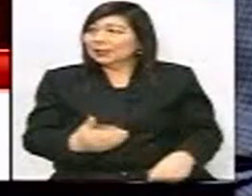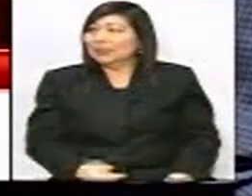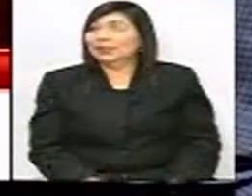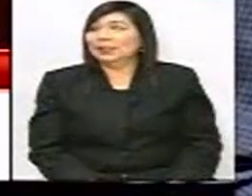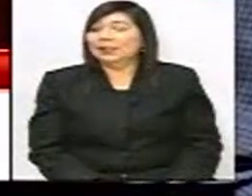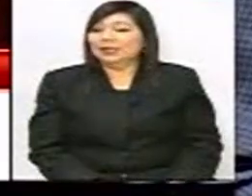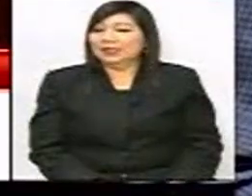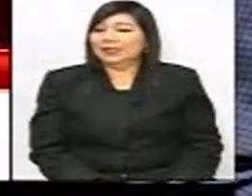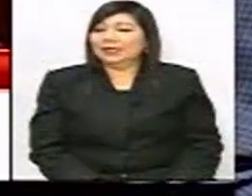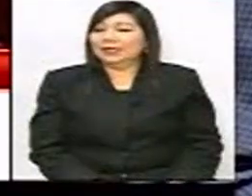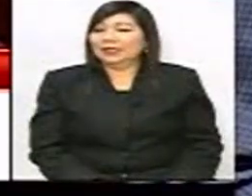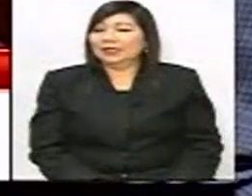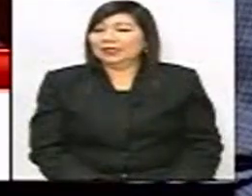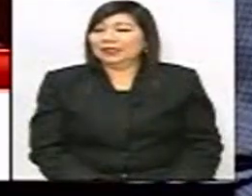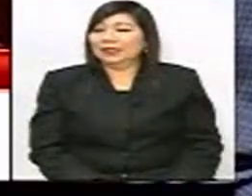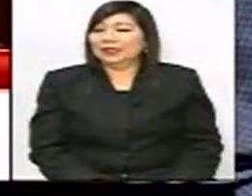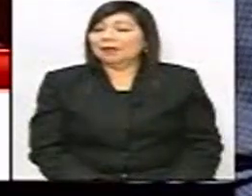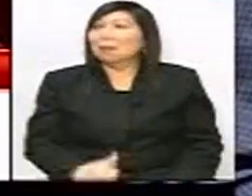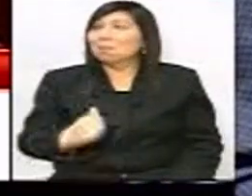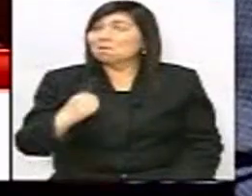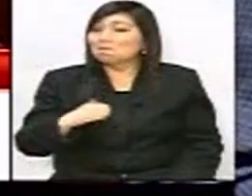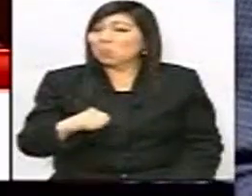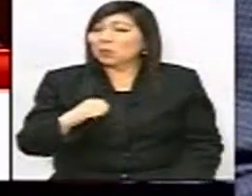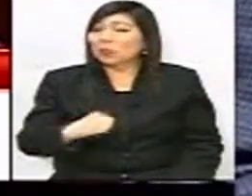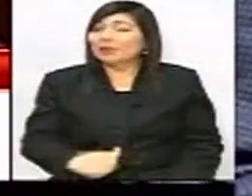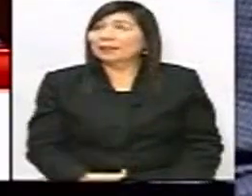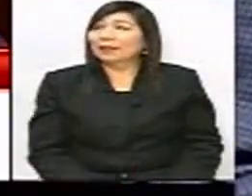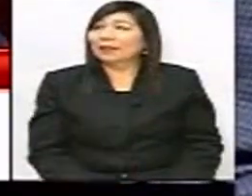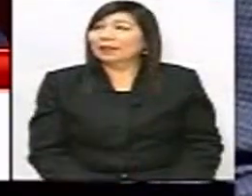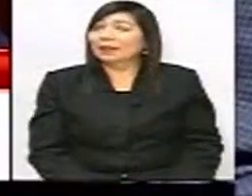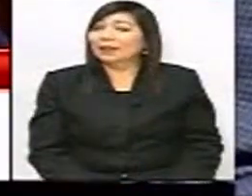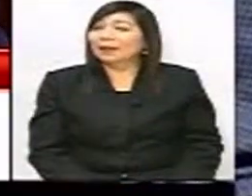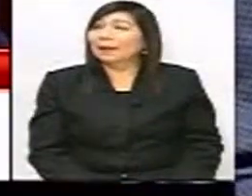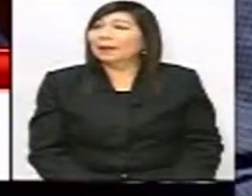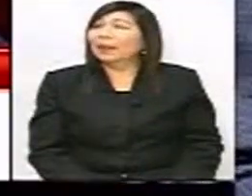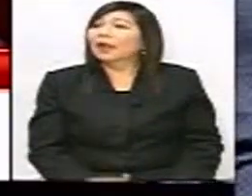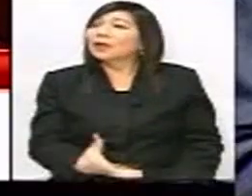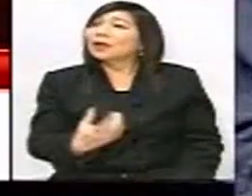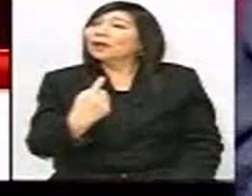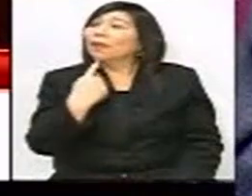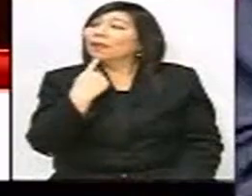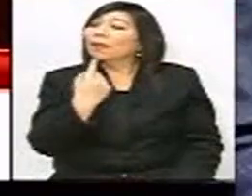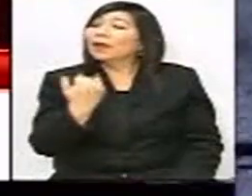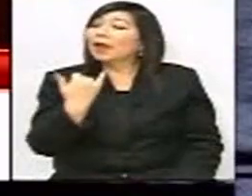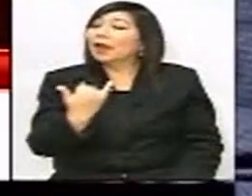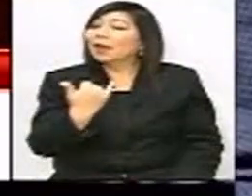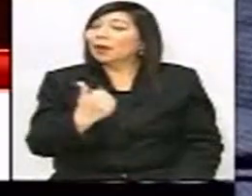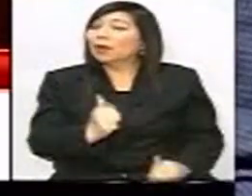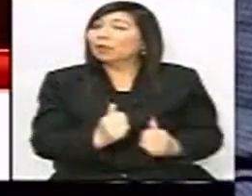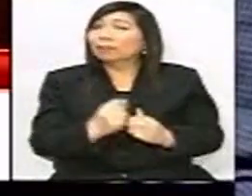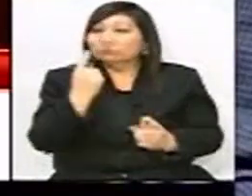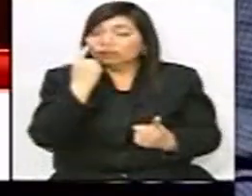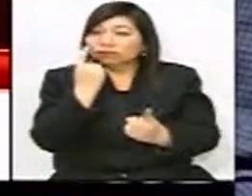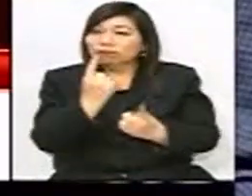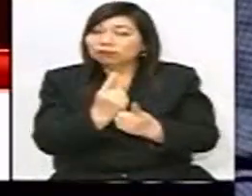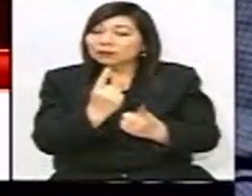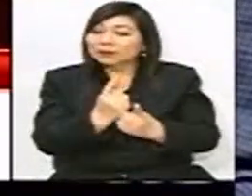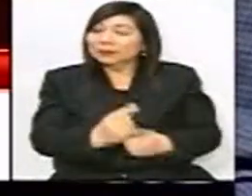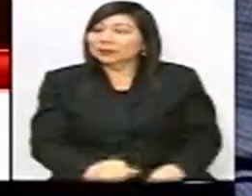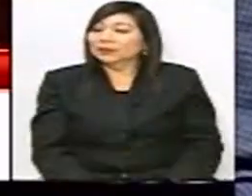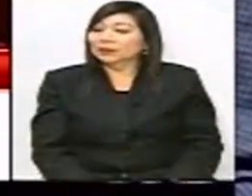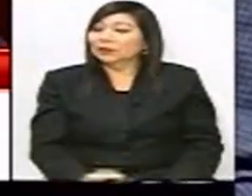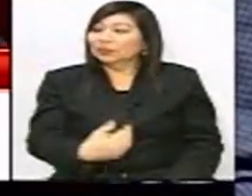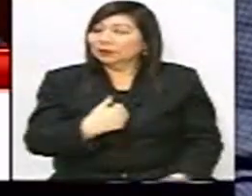del el señor alcalde de la Municipalidad Metropolitana de Lima. Presidente, quiero hablar en este momento con conocimiento de causa porque yo